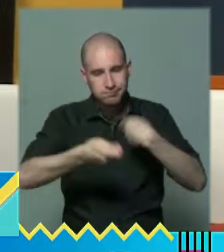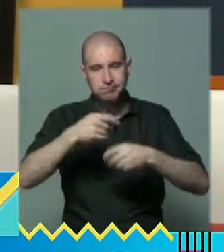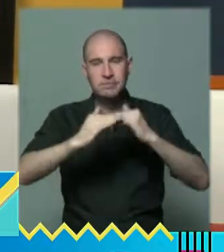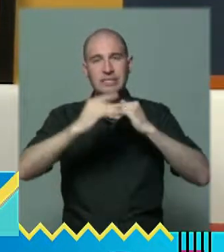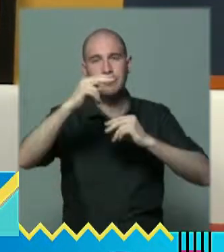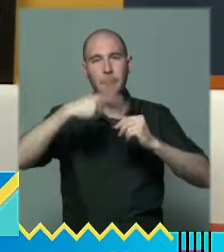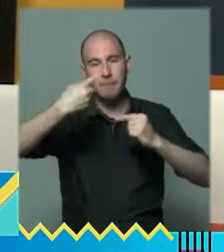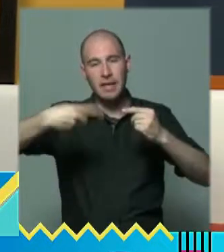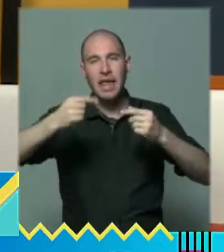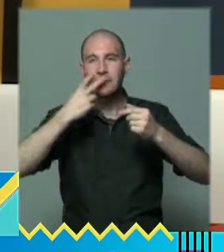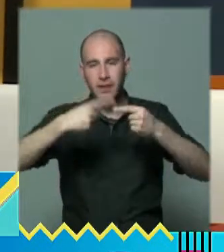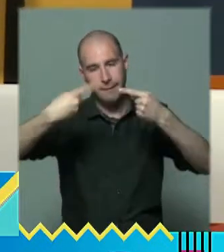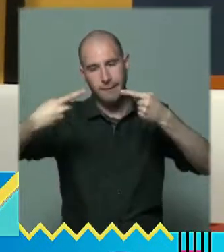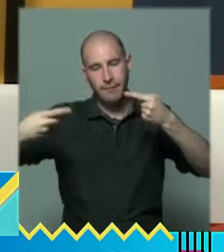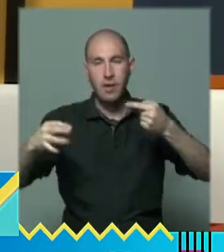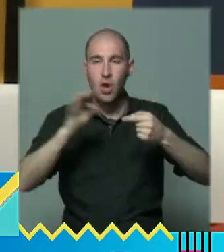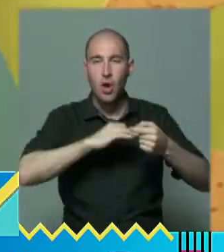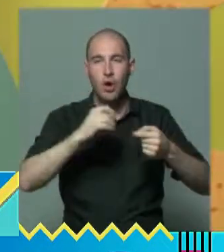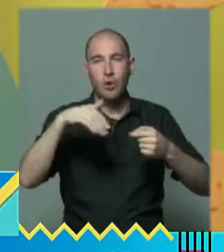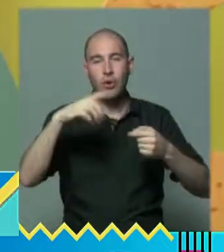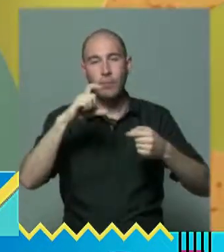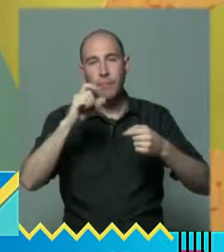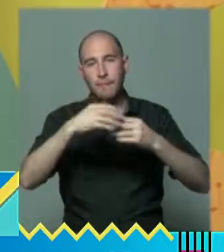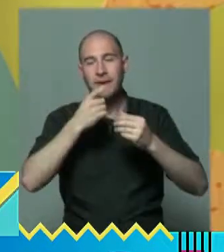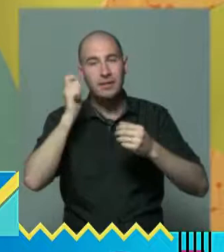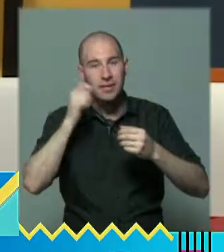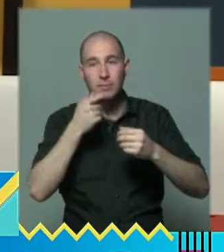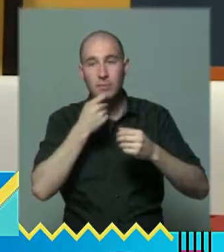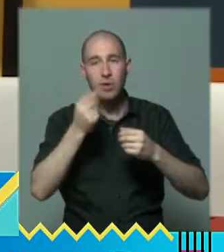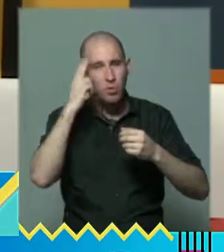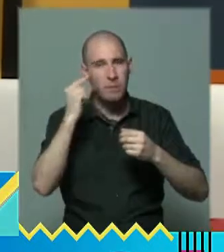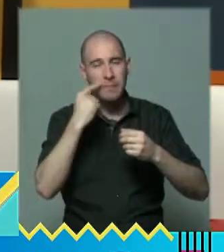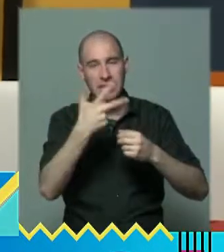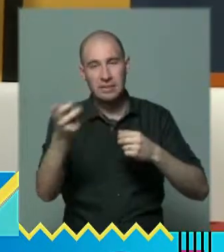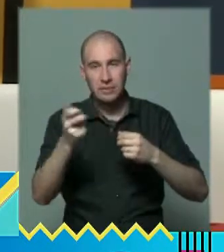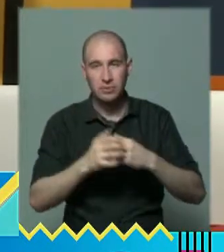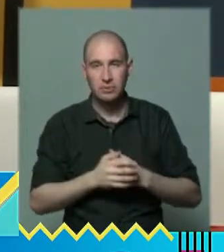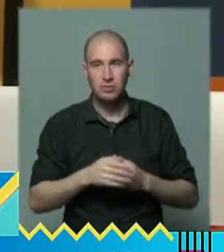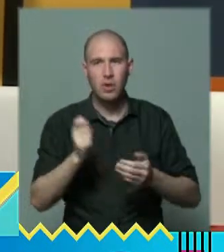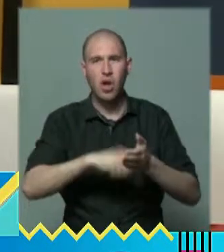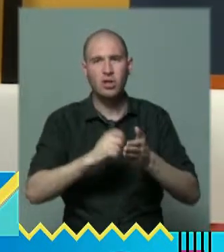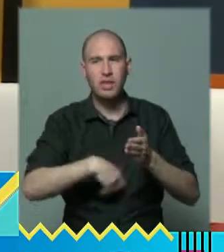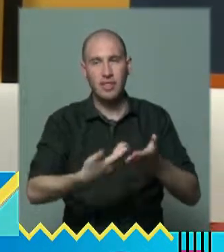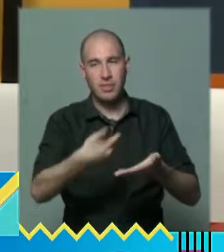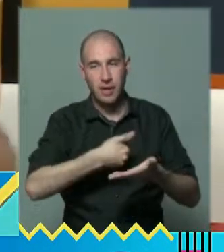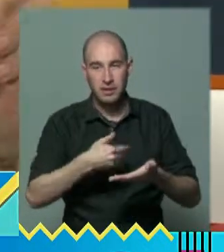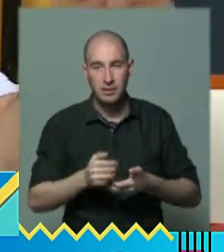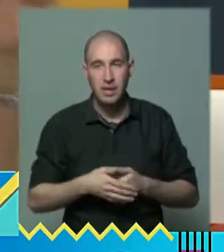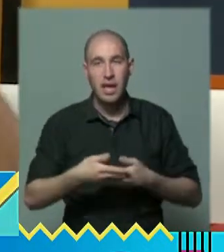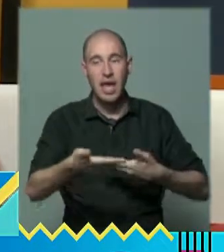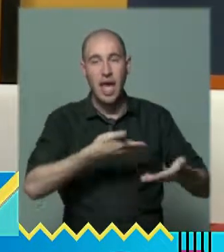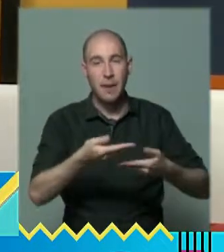tensión. O la cantidad de BTU por metro cúbico. A mí me dicen que tiene que ser 9.300 el contrato de concesión. Y la